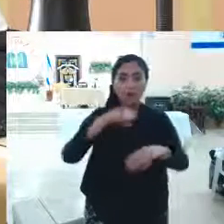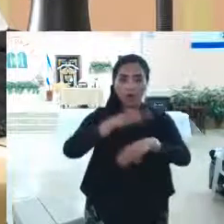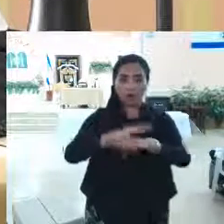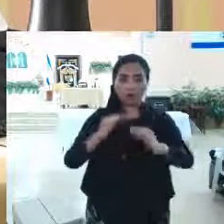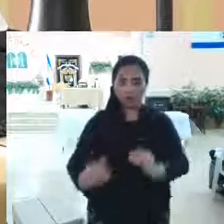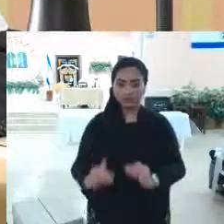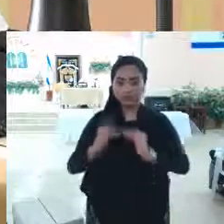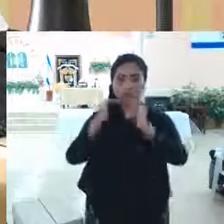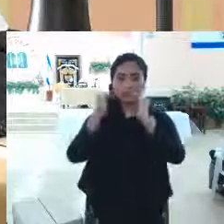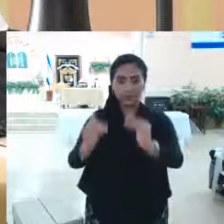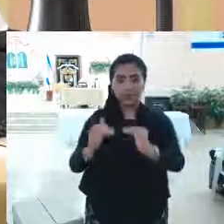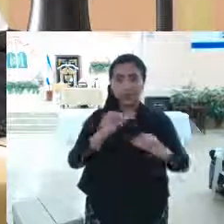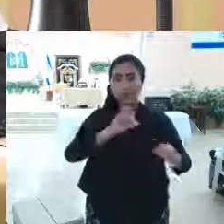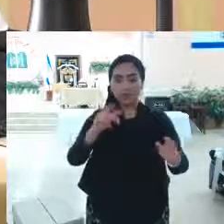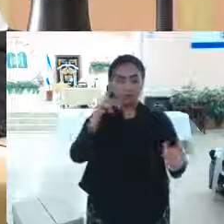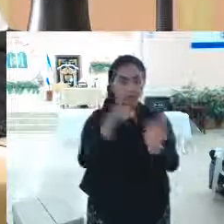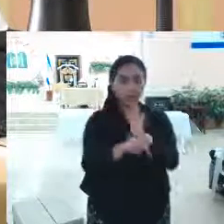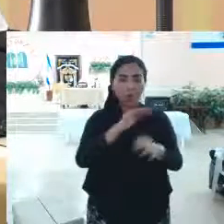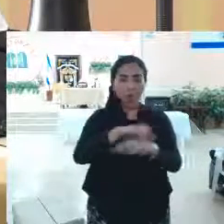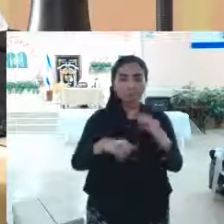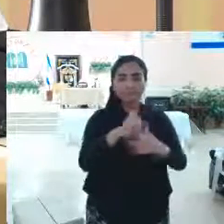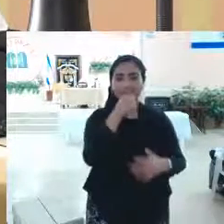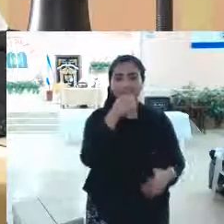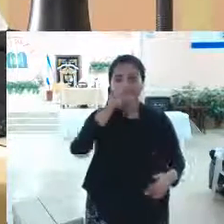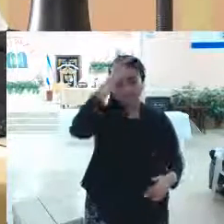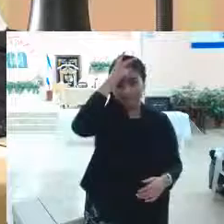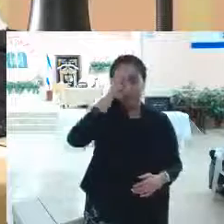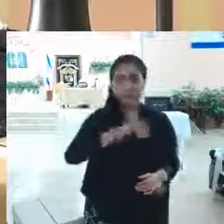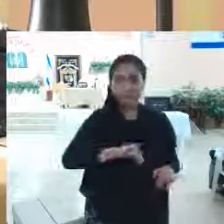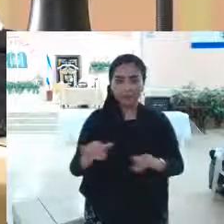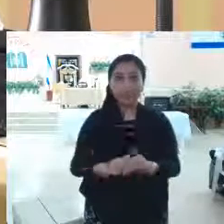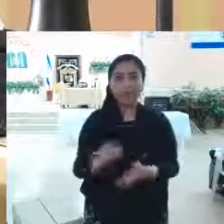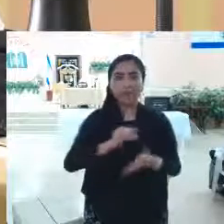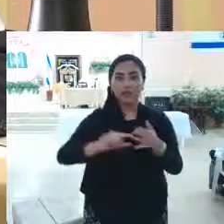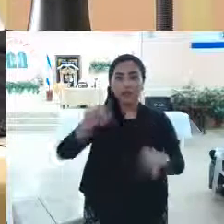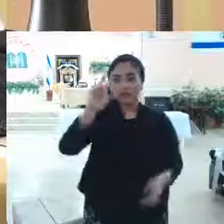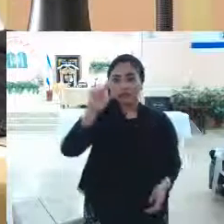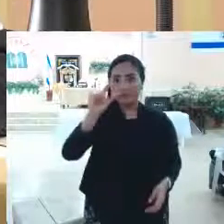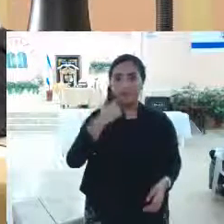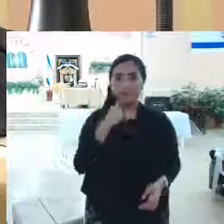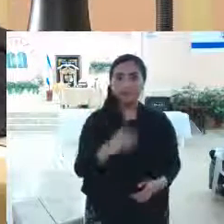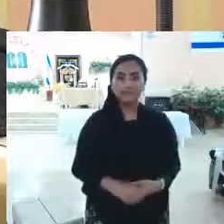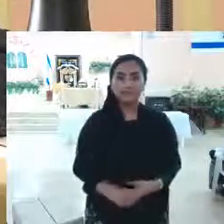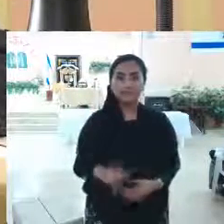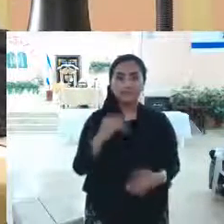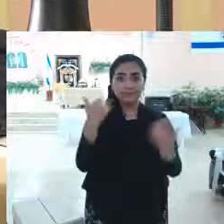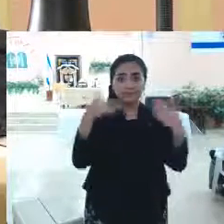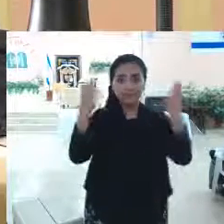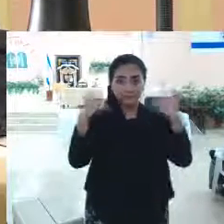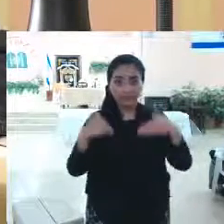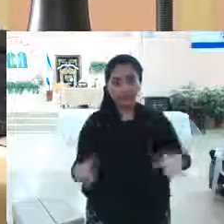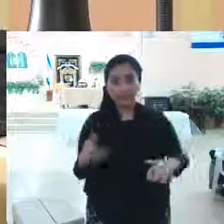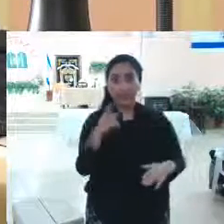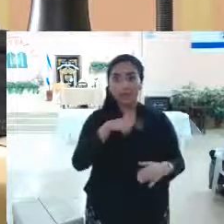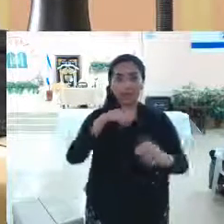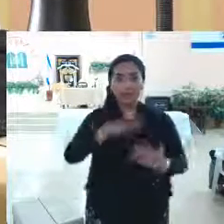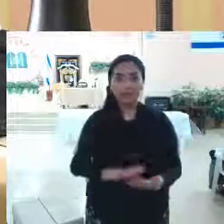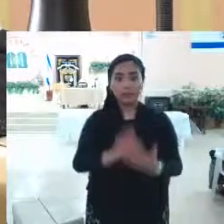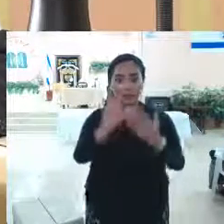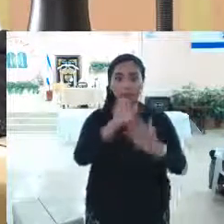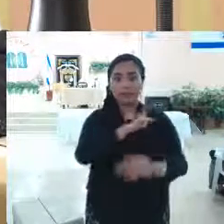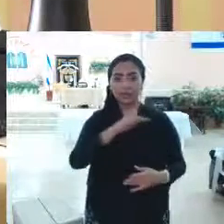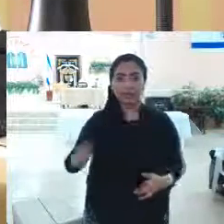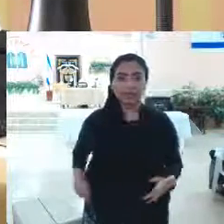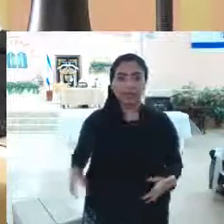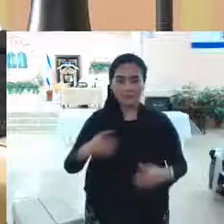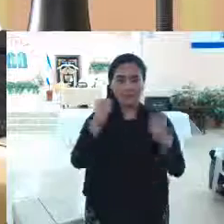altar. Asimismo mataron los corderos y esparcieron la sangre sobre el altar. 23. 23. Después hicieron acercar delante del rey